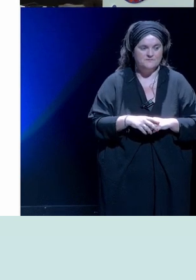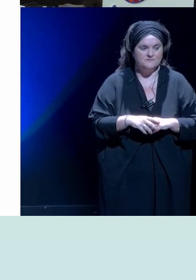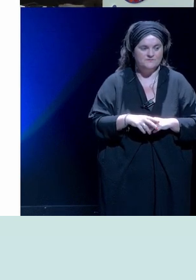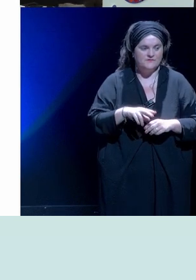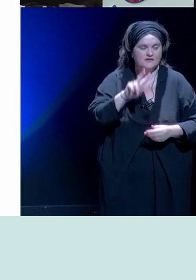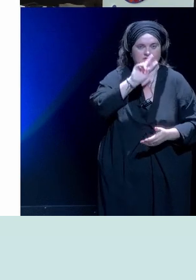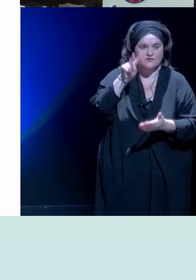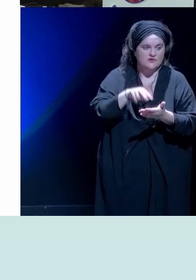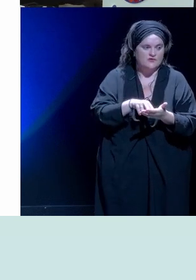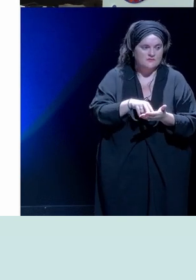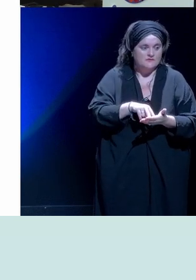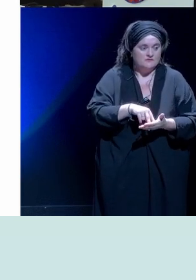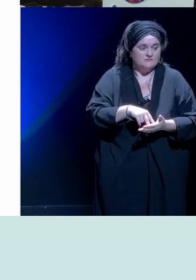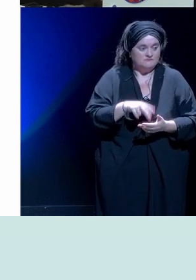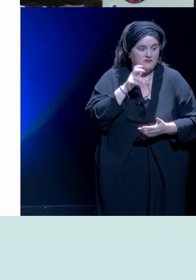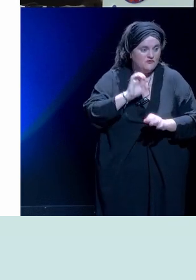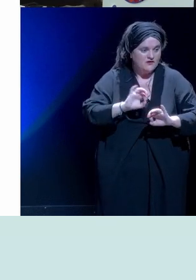contar para, es